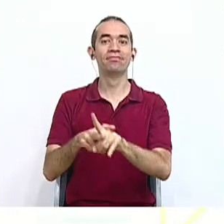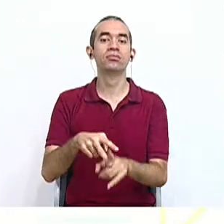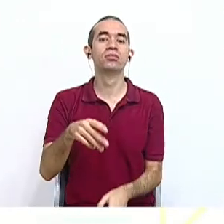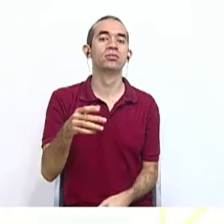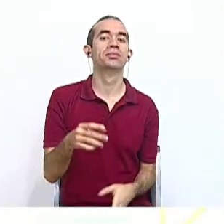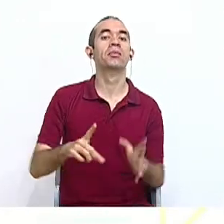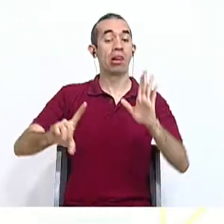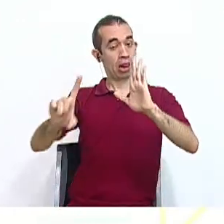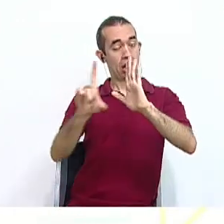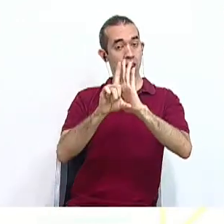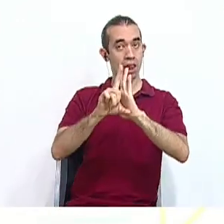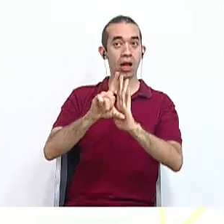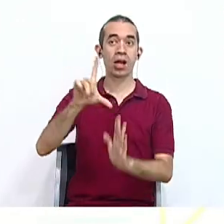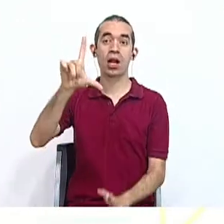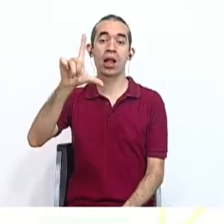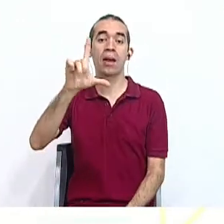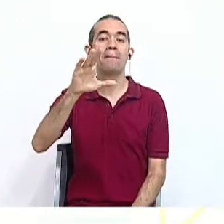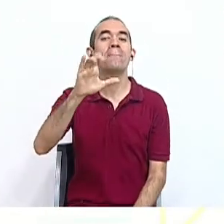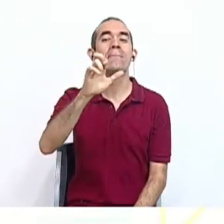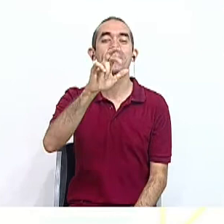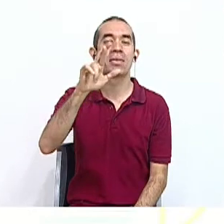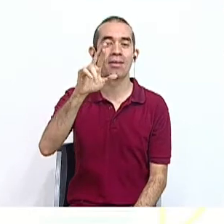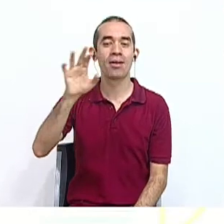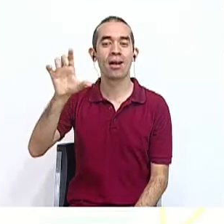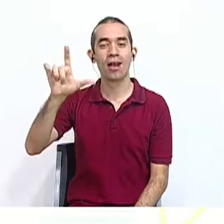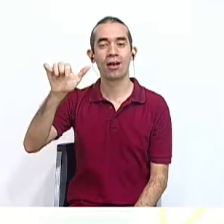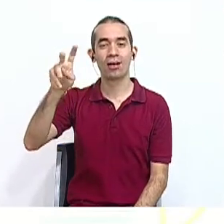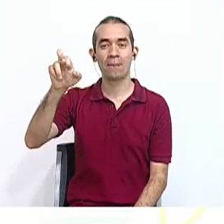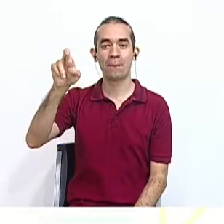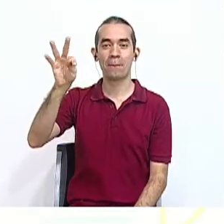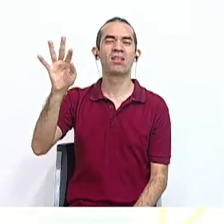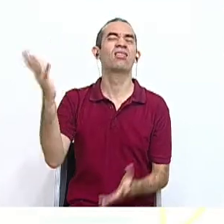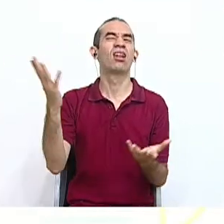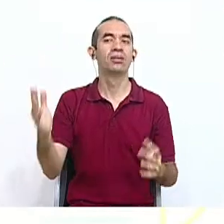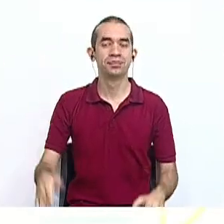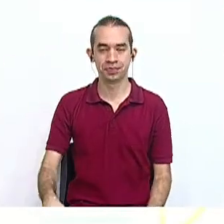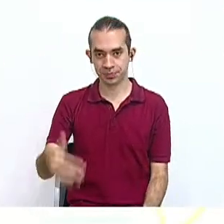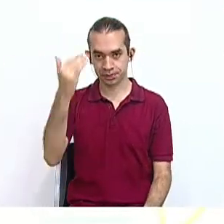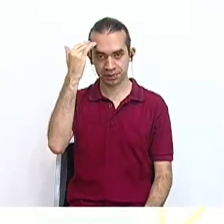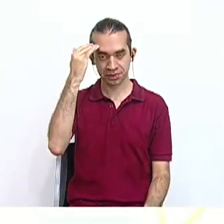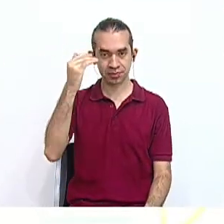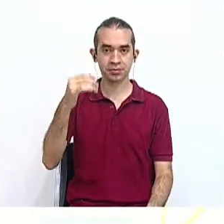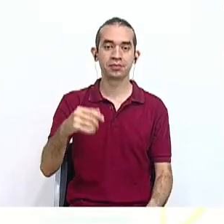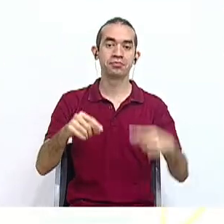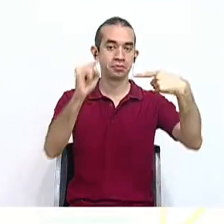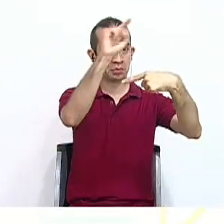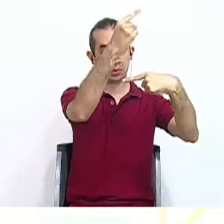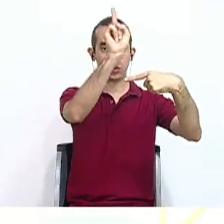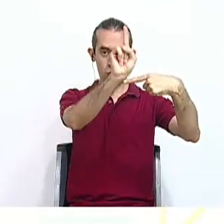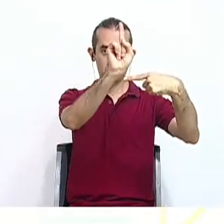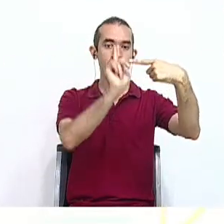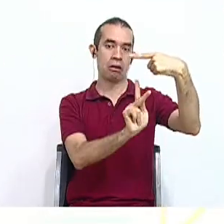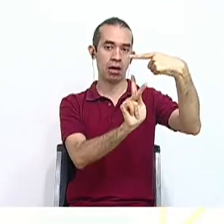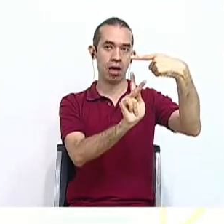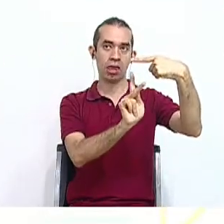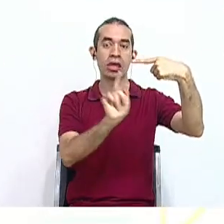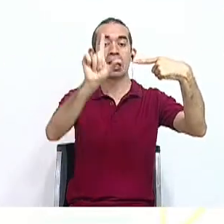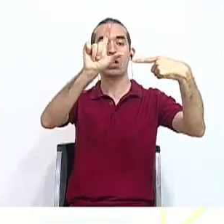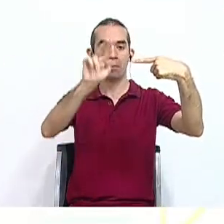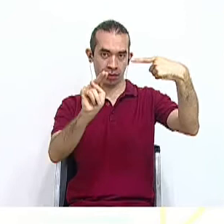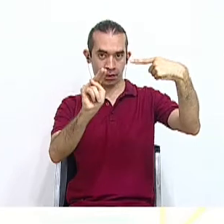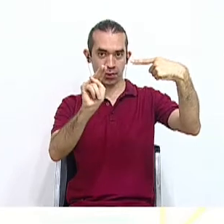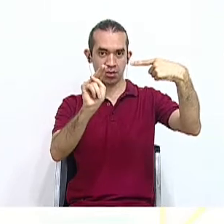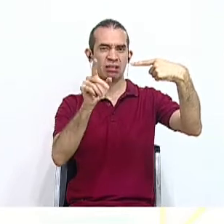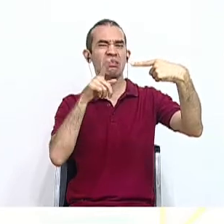ley de Lambert, de Beer-Lambert? La que tenemos acá. Menos 1 sobre K, logaritmo natural